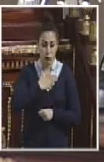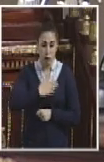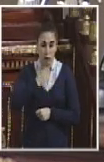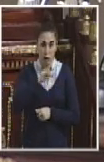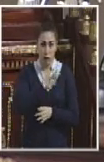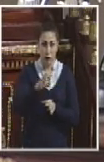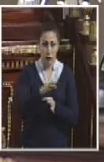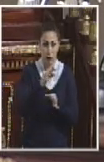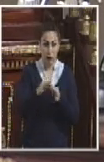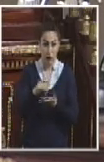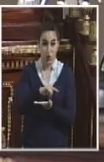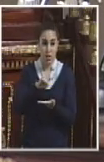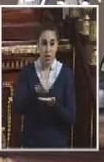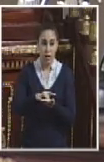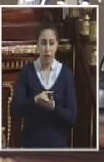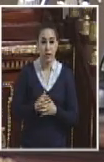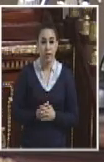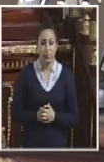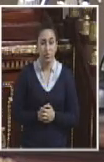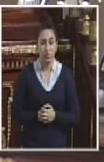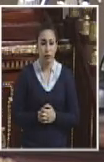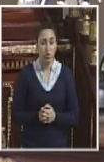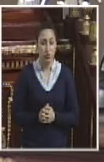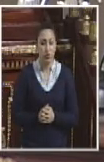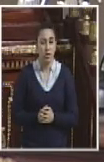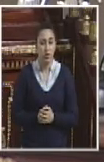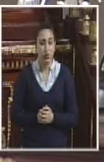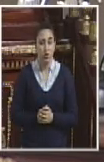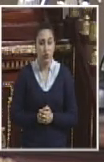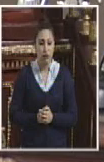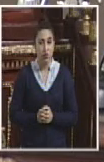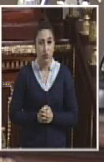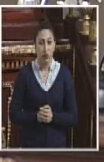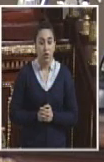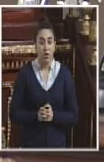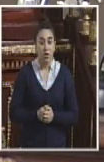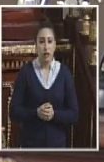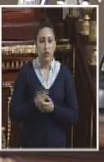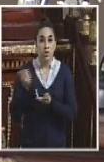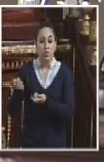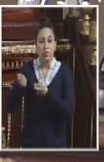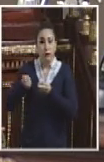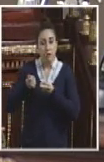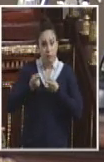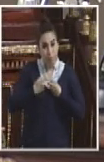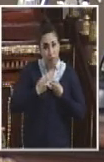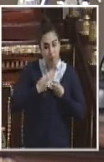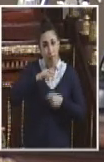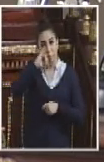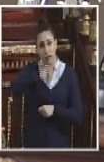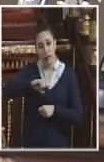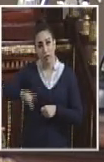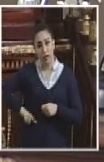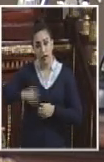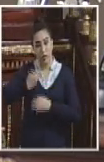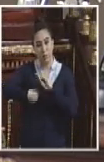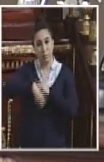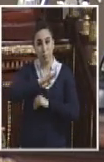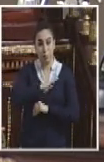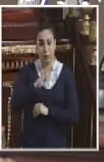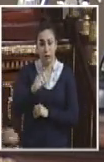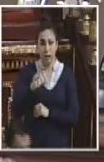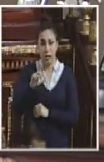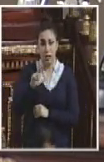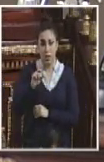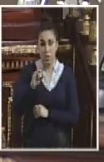los efectos a que haya lugar. Se recibió por parte de la jefa de gobierno de la Ciudad de México, doctora Claudia